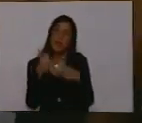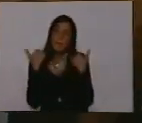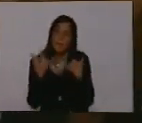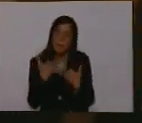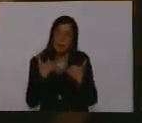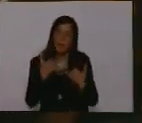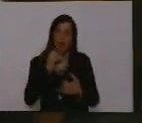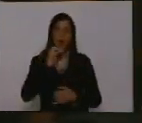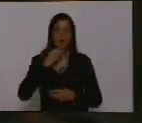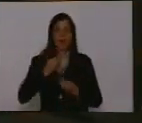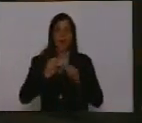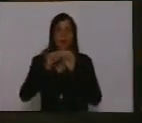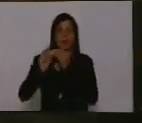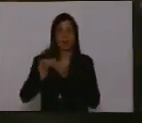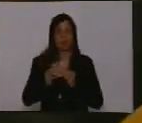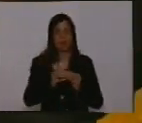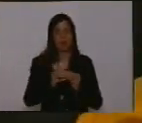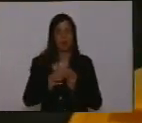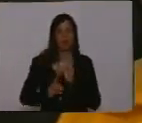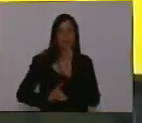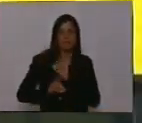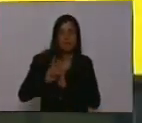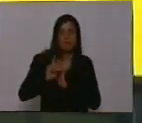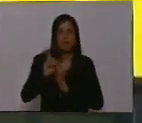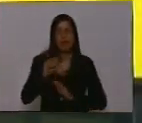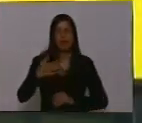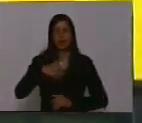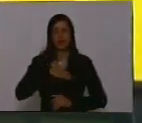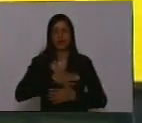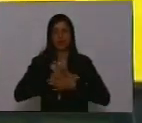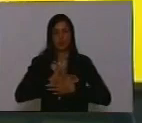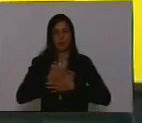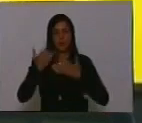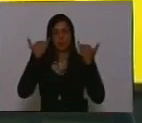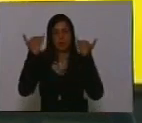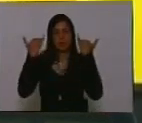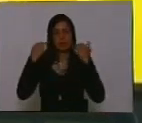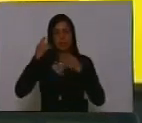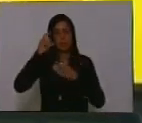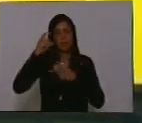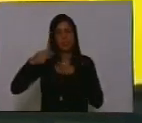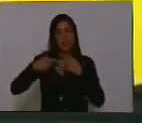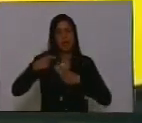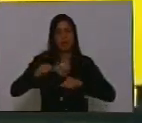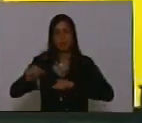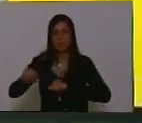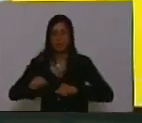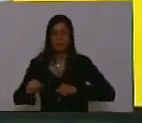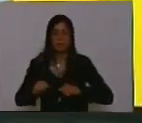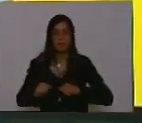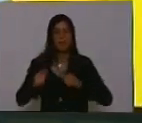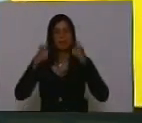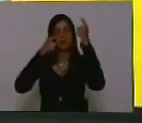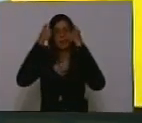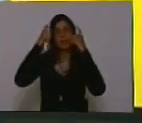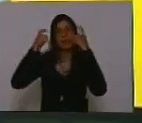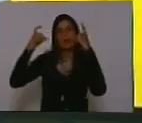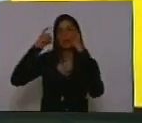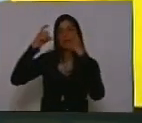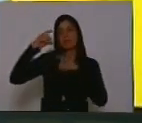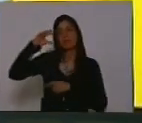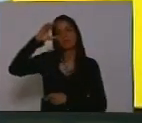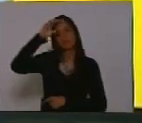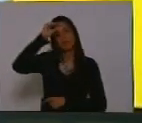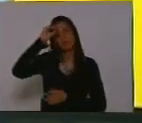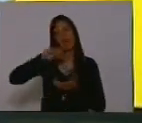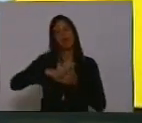manos. Lo estamos construyendo con nuestro accionar diario. Y eso lo enseñó el gigante Chávez. Y es